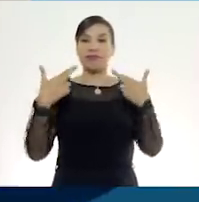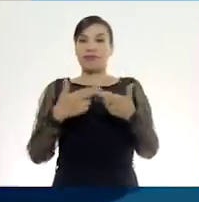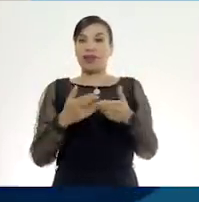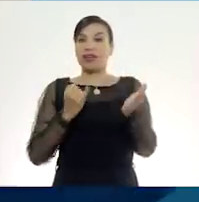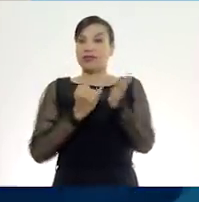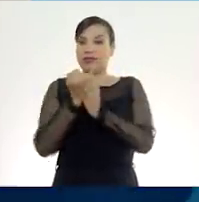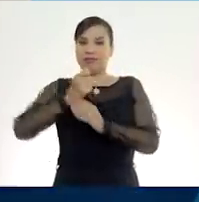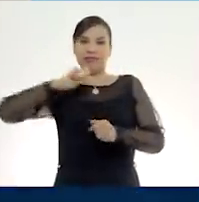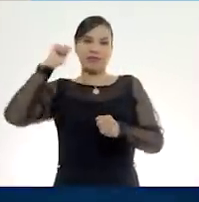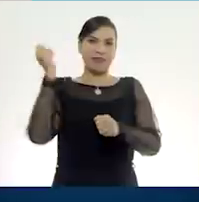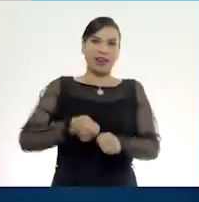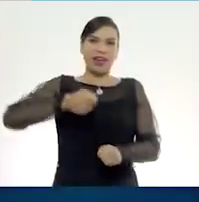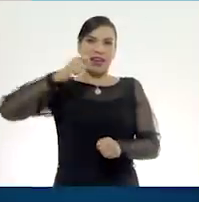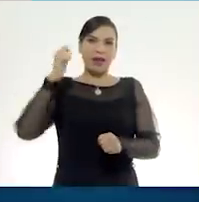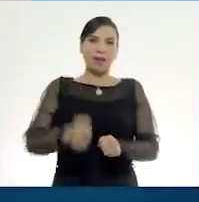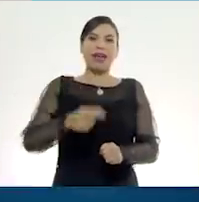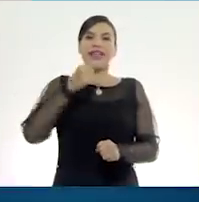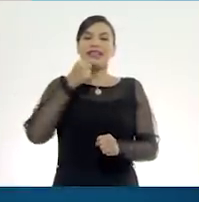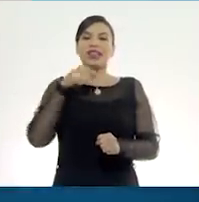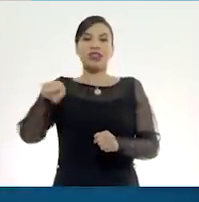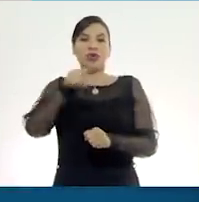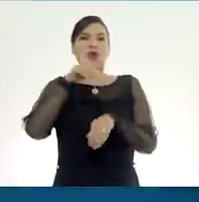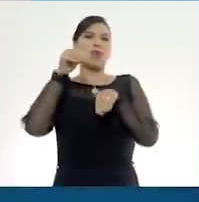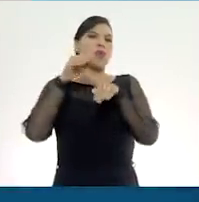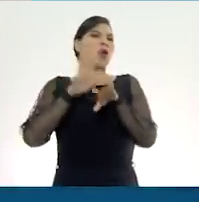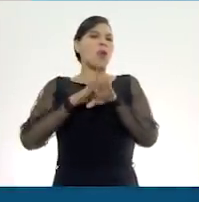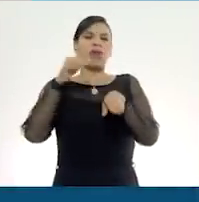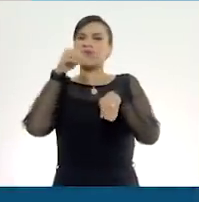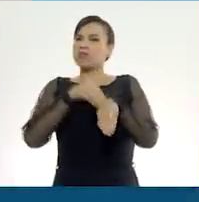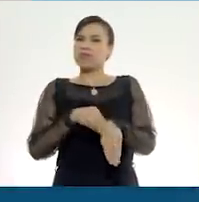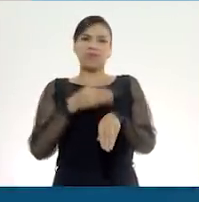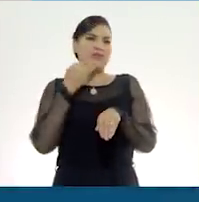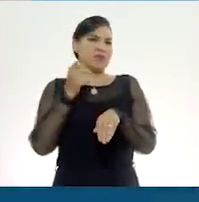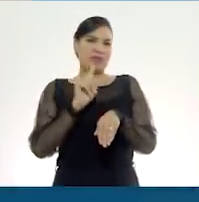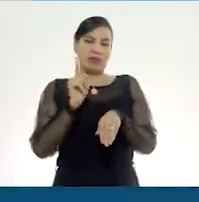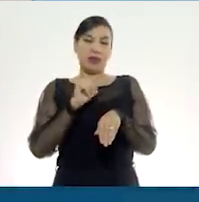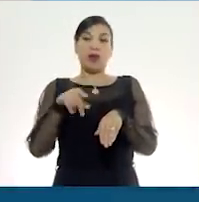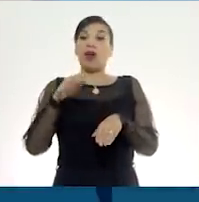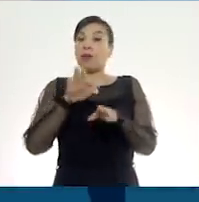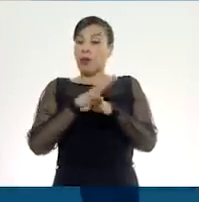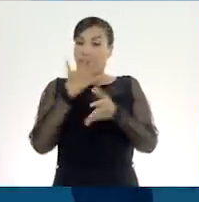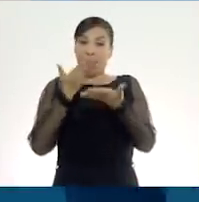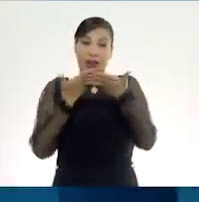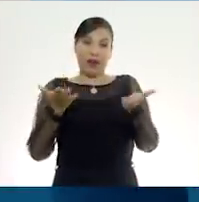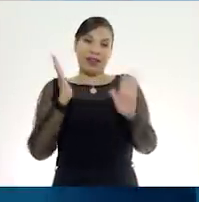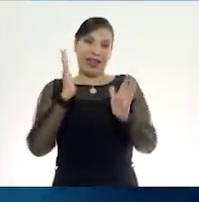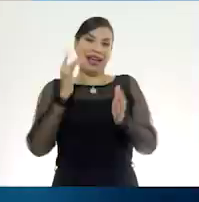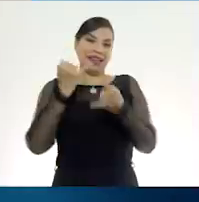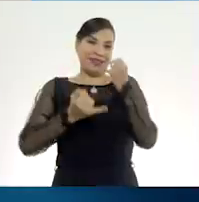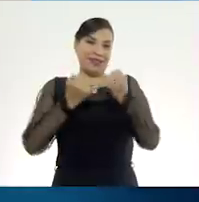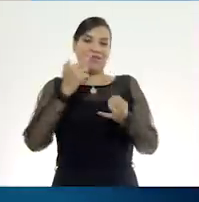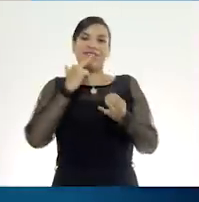daban azotes a los niños que se portaran mal, cosa que por suerte ha cambiado.